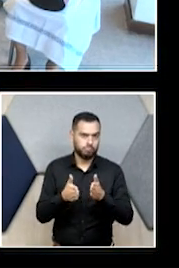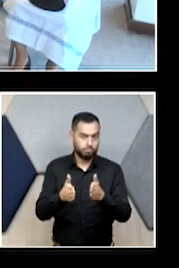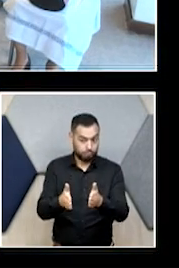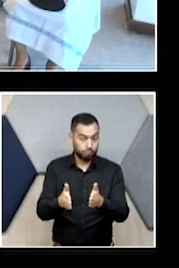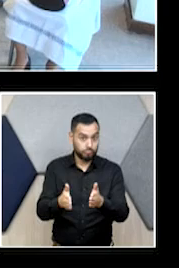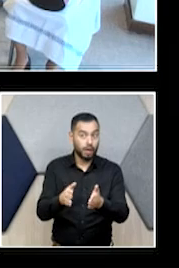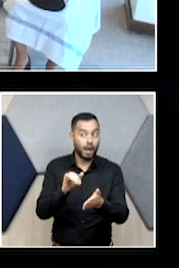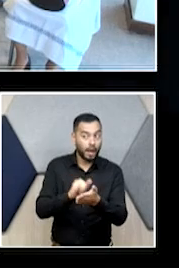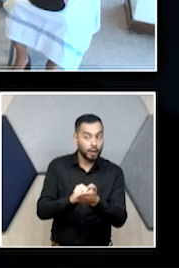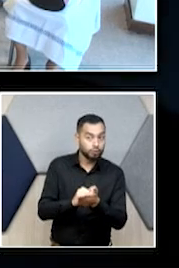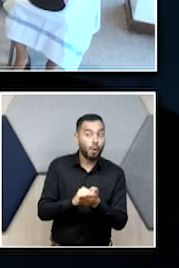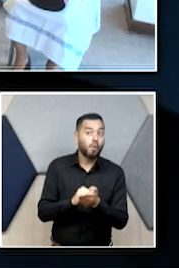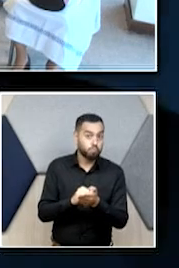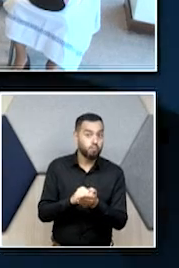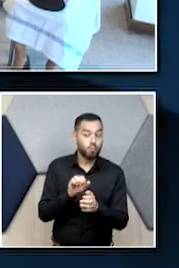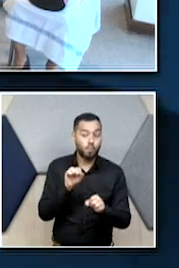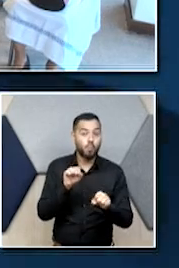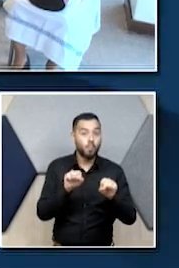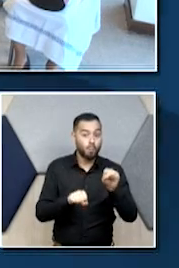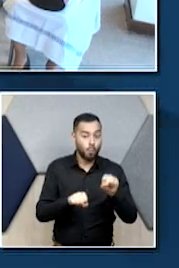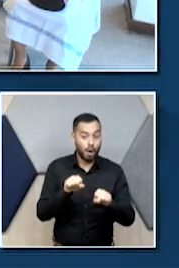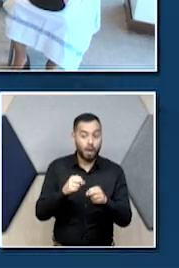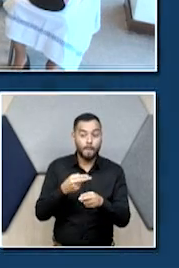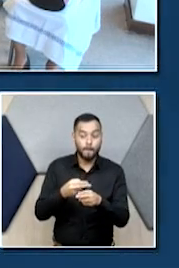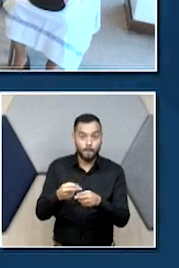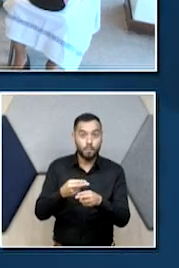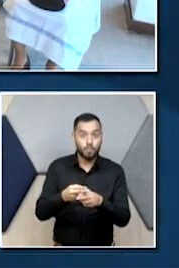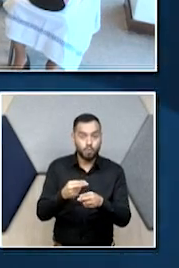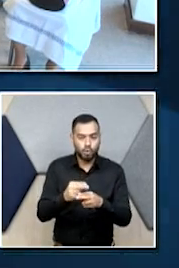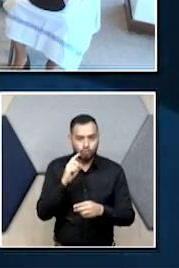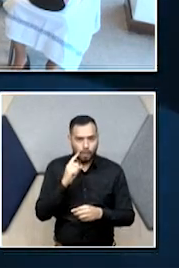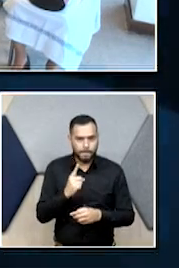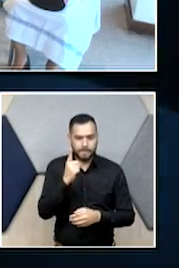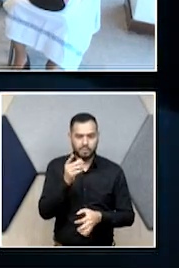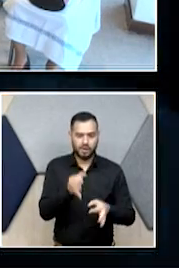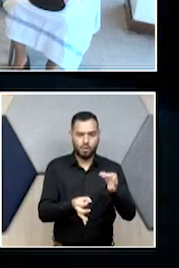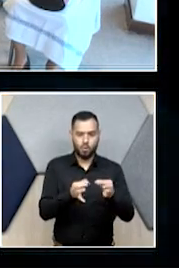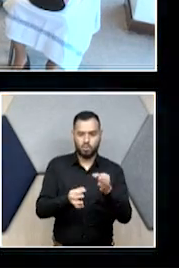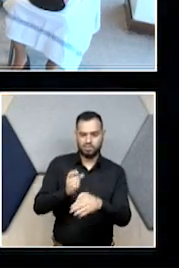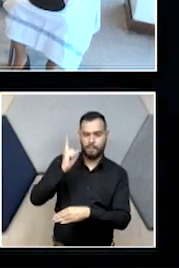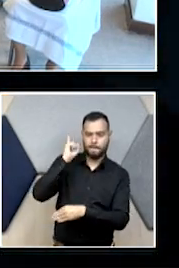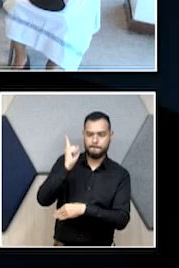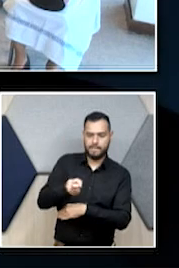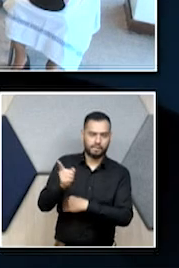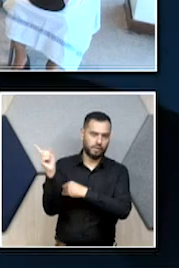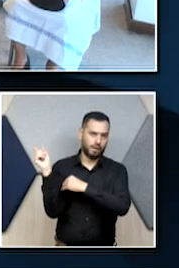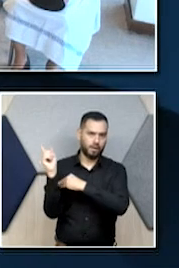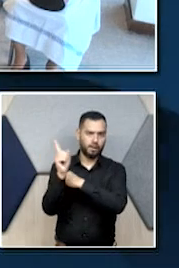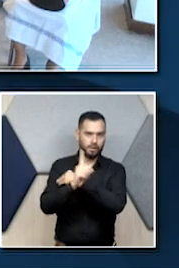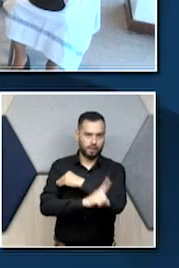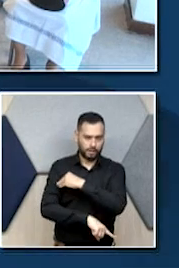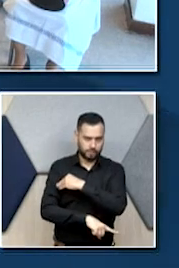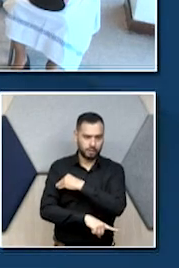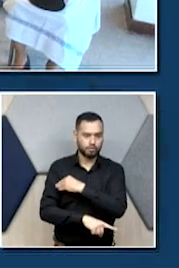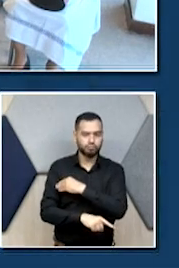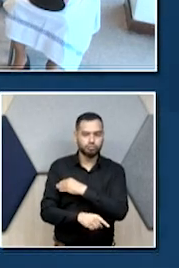pronto tengamos esas primeras sentencias de la vía adversarial de la JEP.